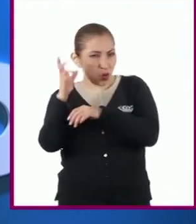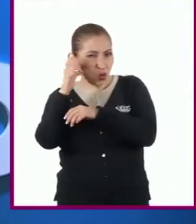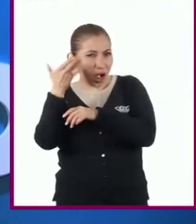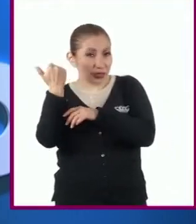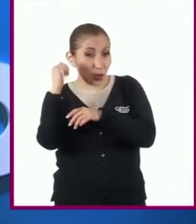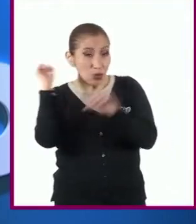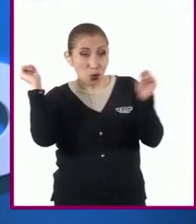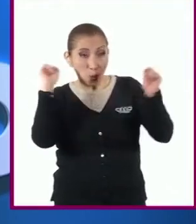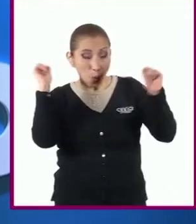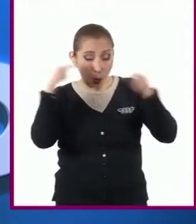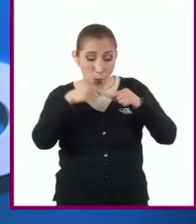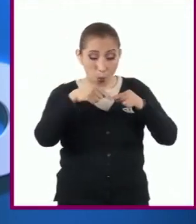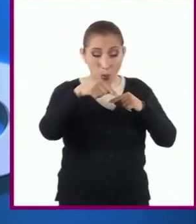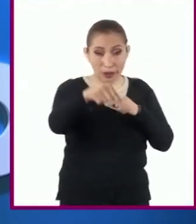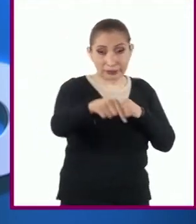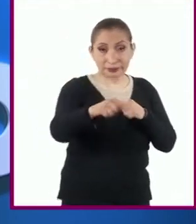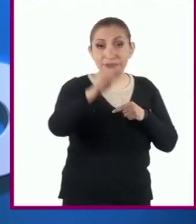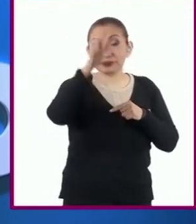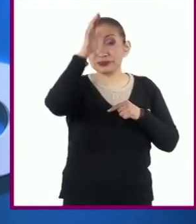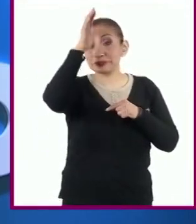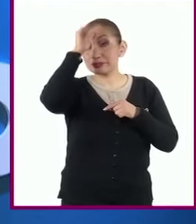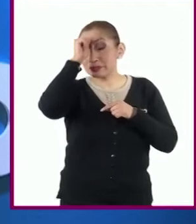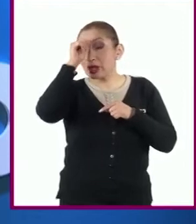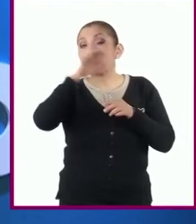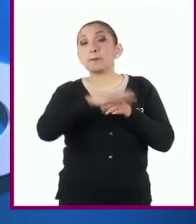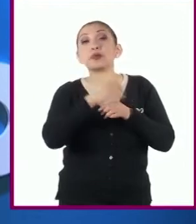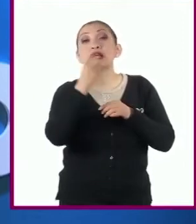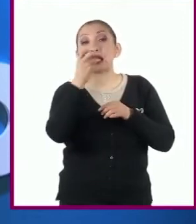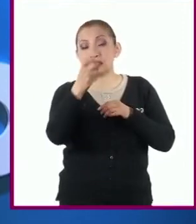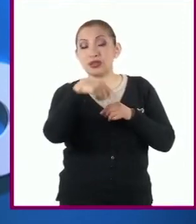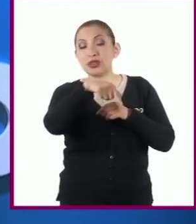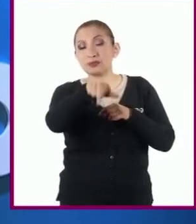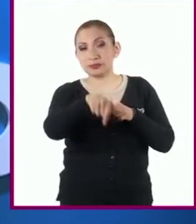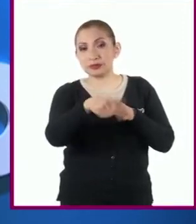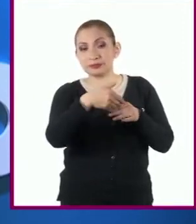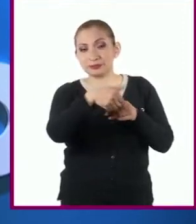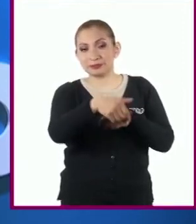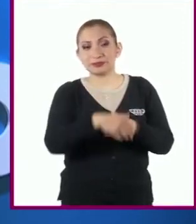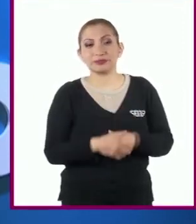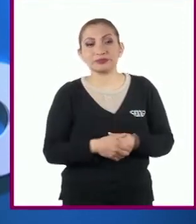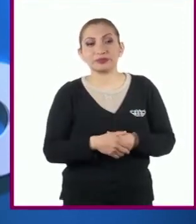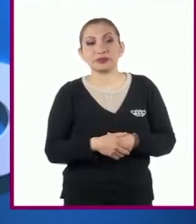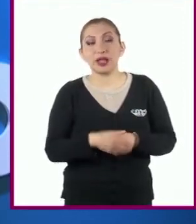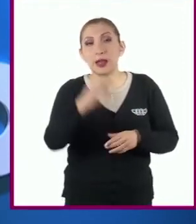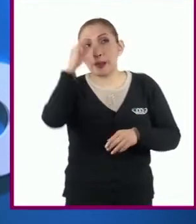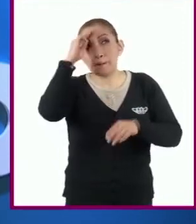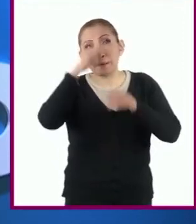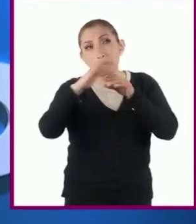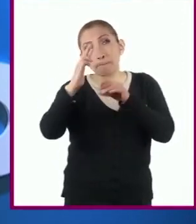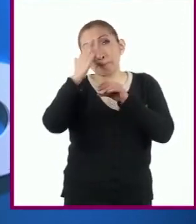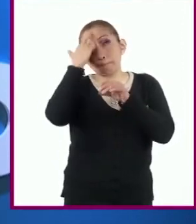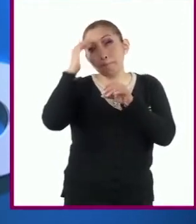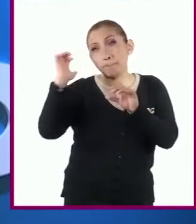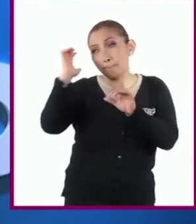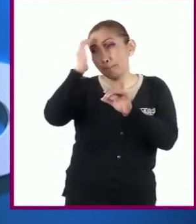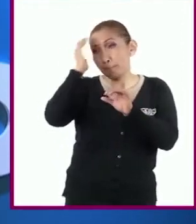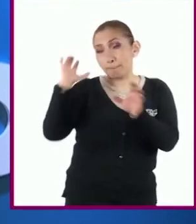cuando corren? Recuerden, porque eso haremos ahora mismo. Rememorar un